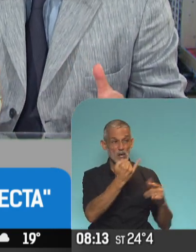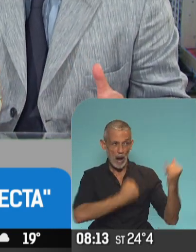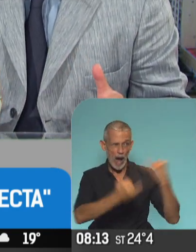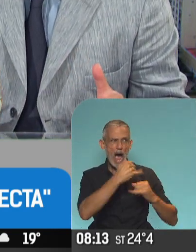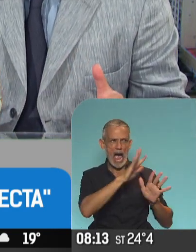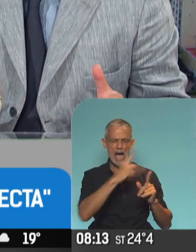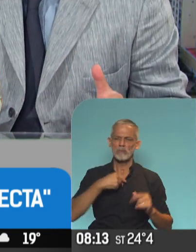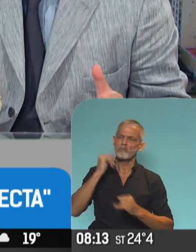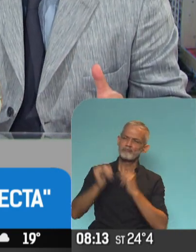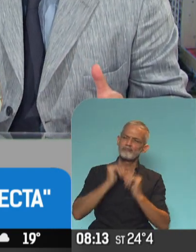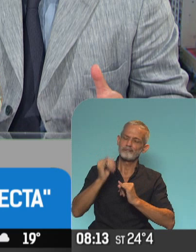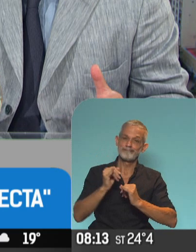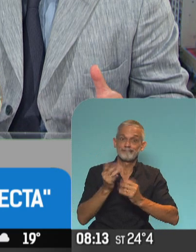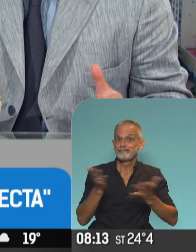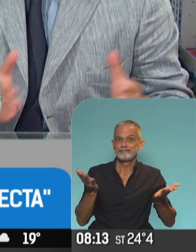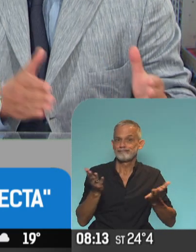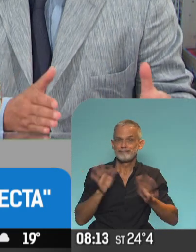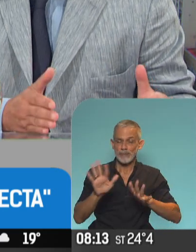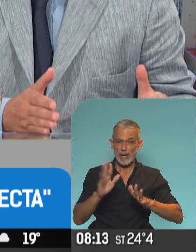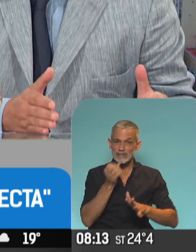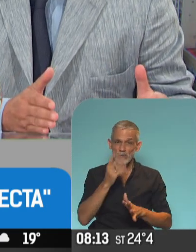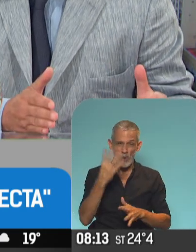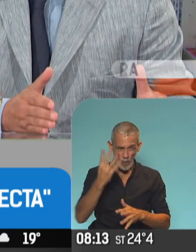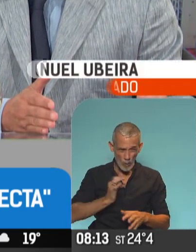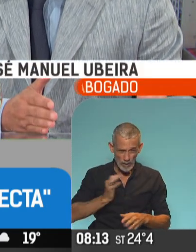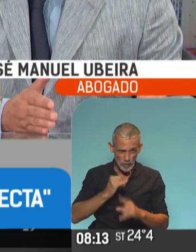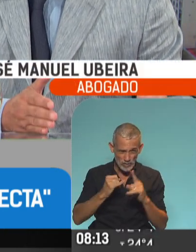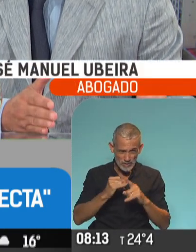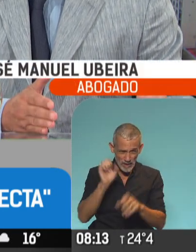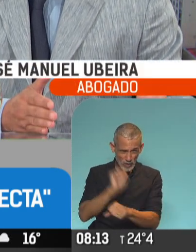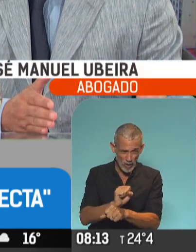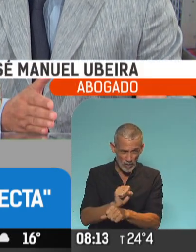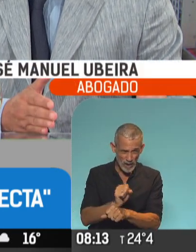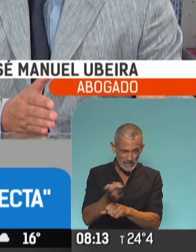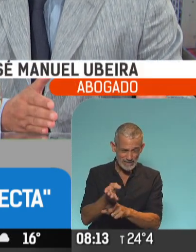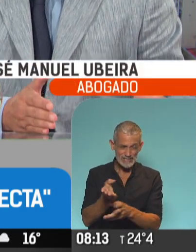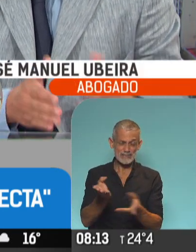cuenteado Luis Barrio Nuevo, y le dan 4 años y medio de cárcel,